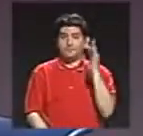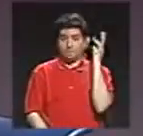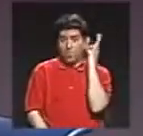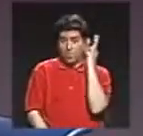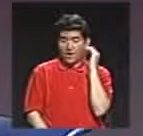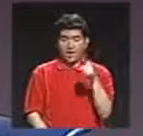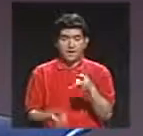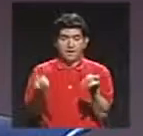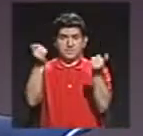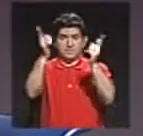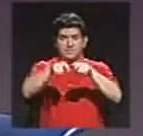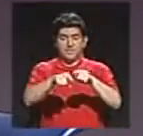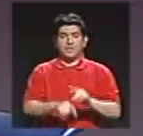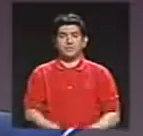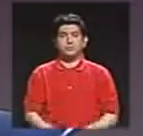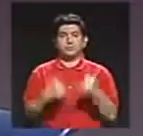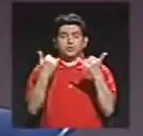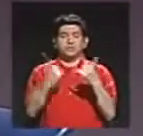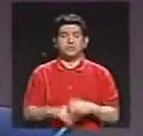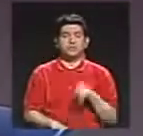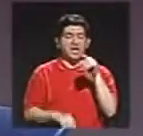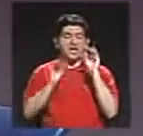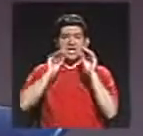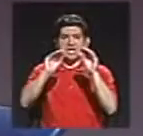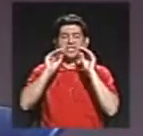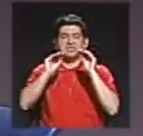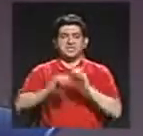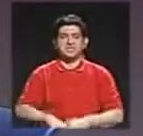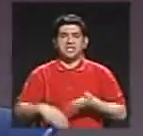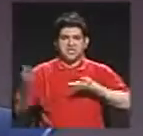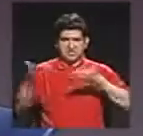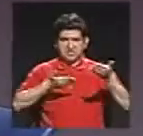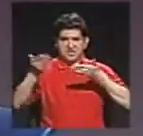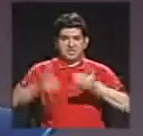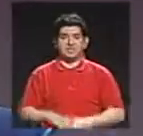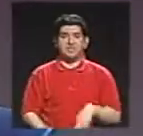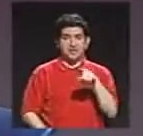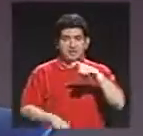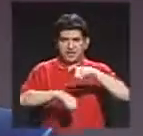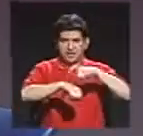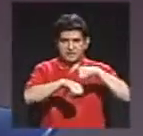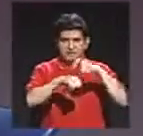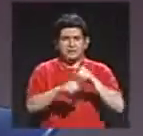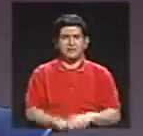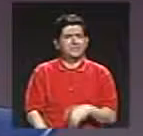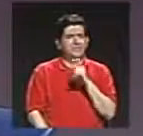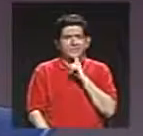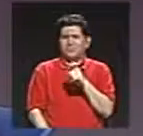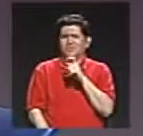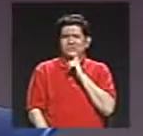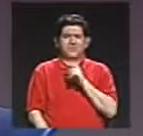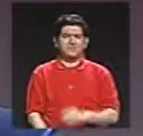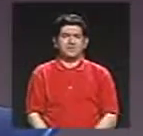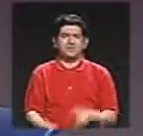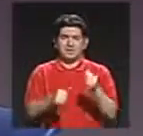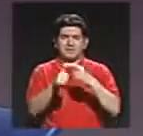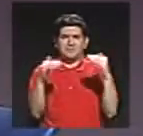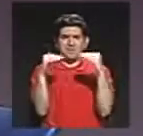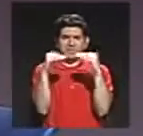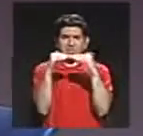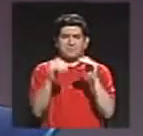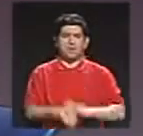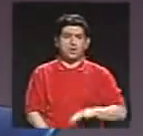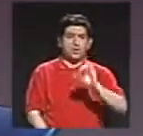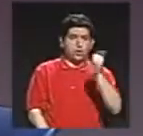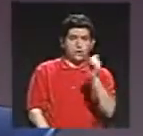mujer en este caso se le ha enseñado por ejemplo a servir y cuando se nos enseña a servir es muy difícil ponernos en primer plano porque